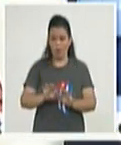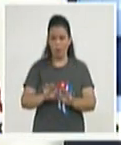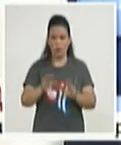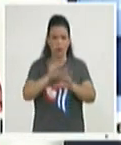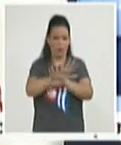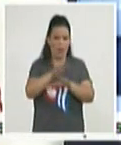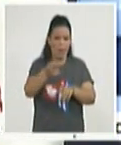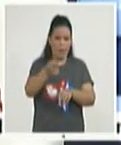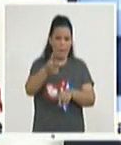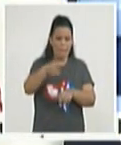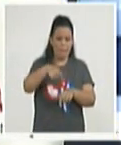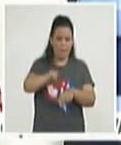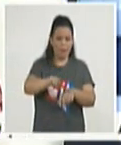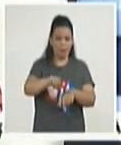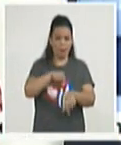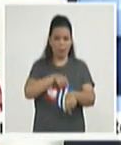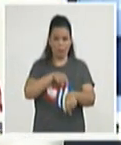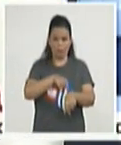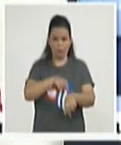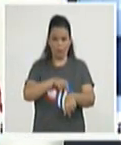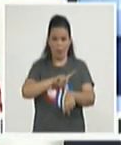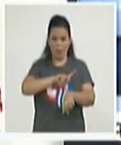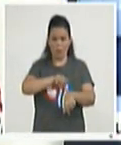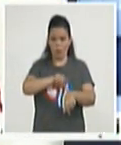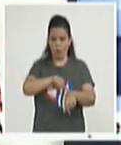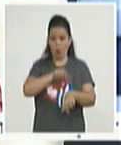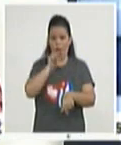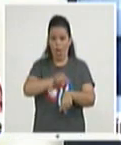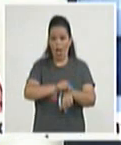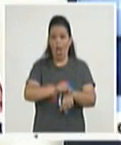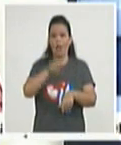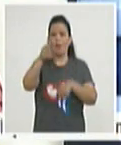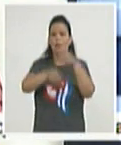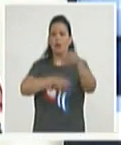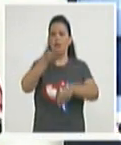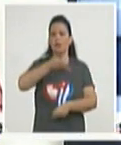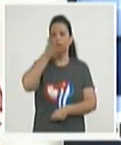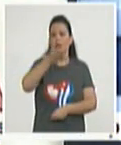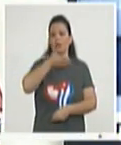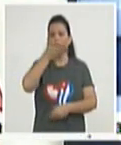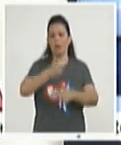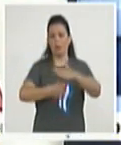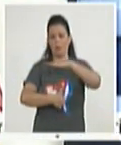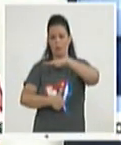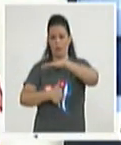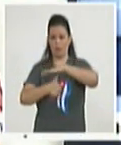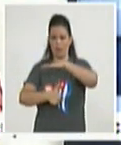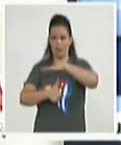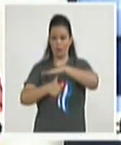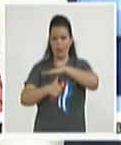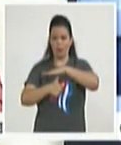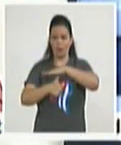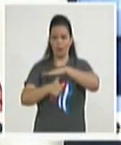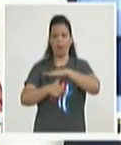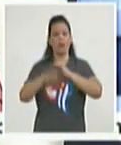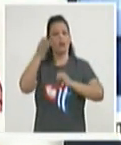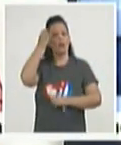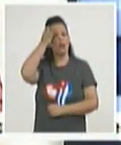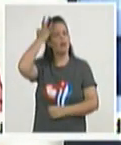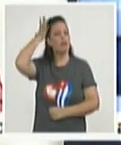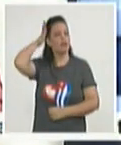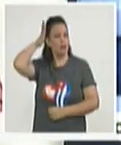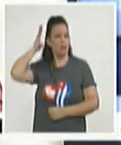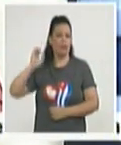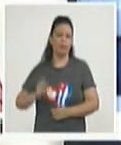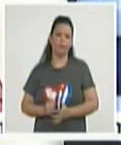minutos tendrá lugar la comparecencia del primer secretario del Partido Comunista de Cuba y presidente de la República, Miguel